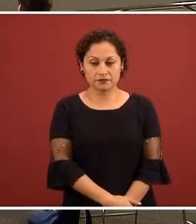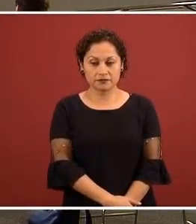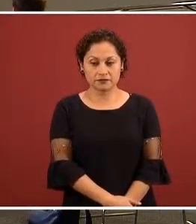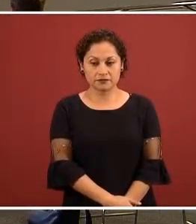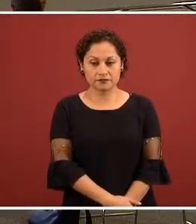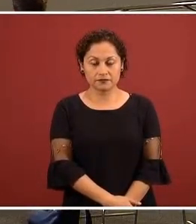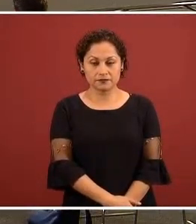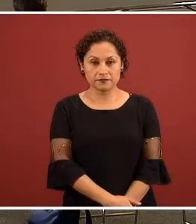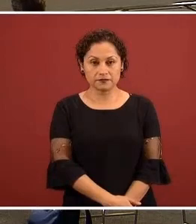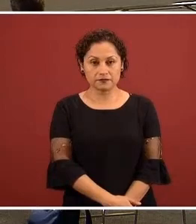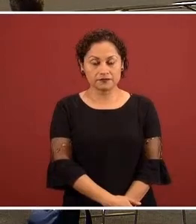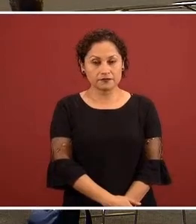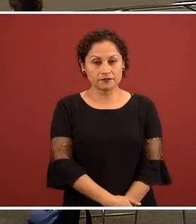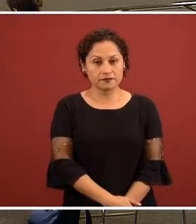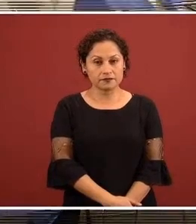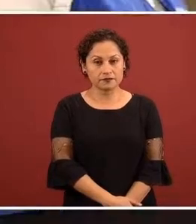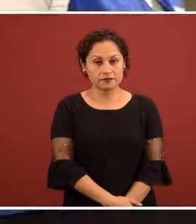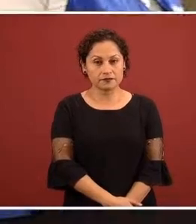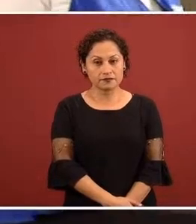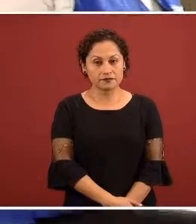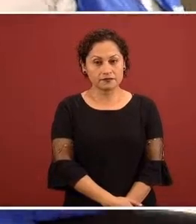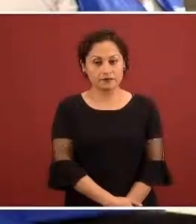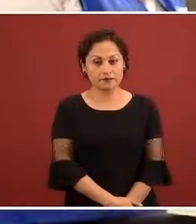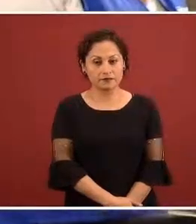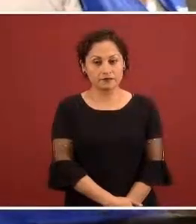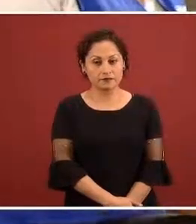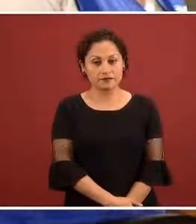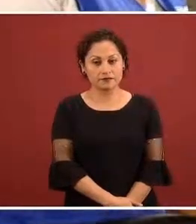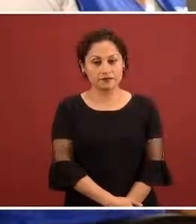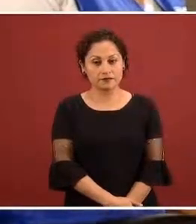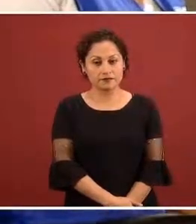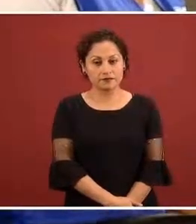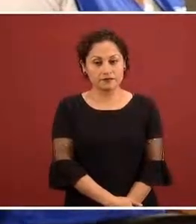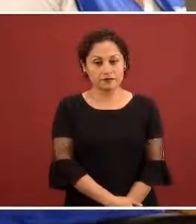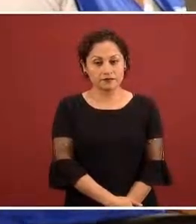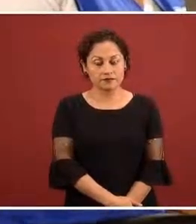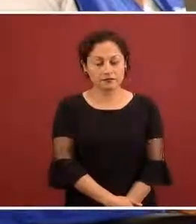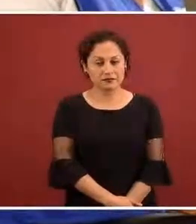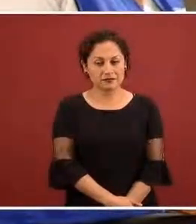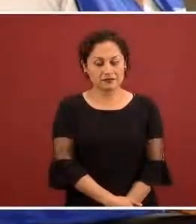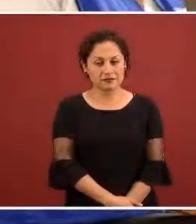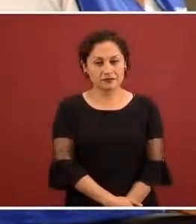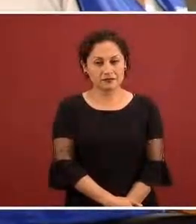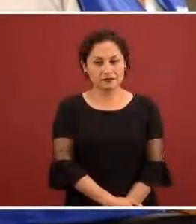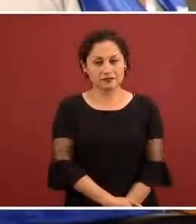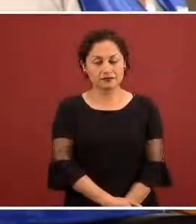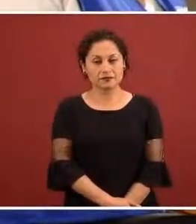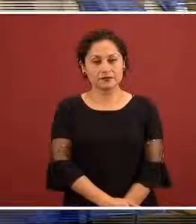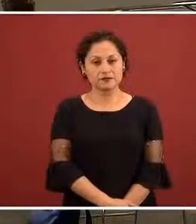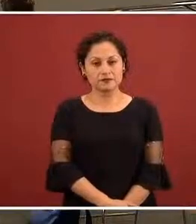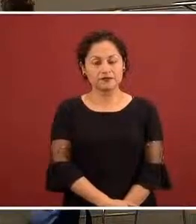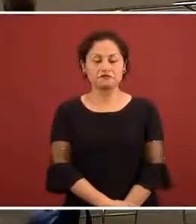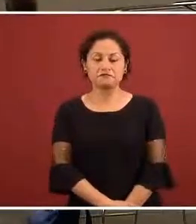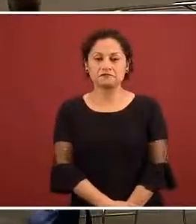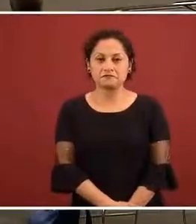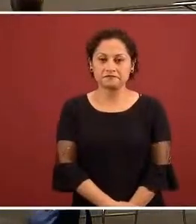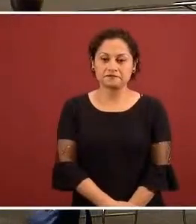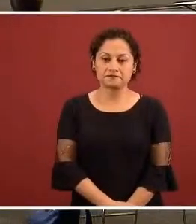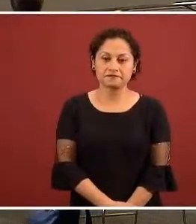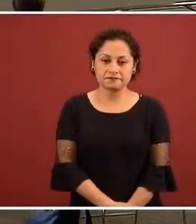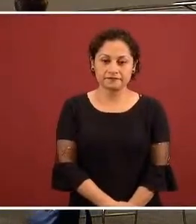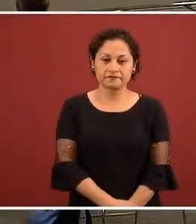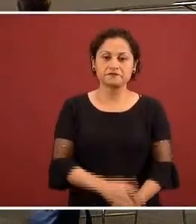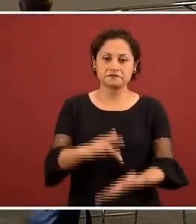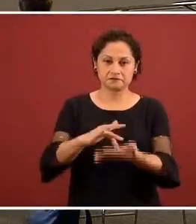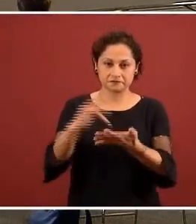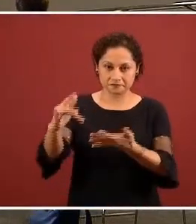migrantes, mujeres embarazadas y personas con enfermedades crónicas? Gracias. Sí, efectivamente,